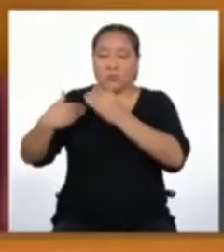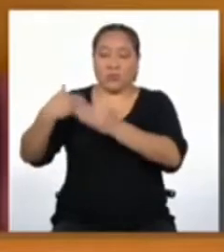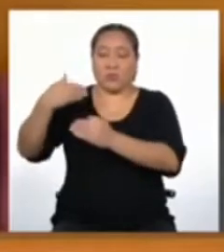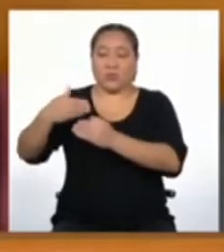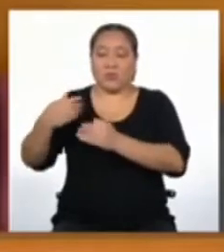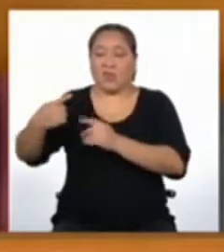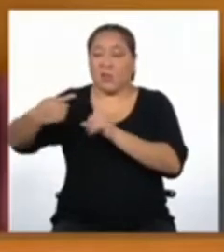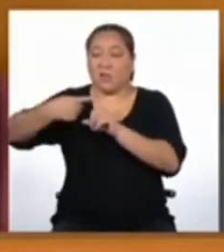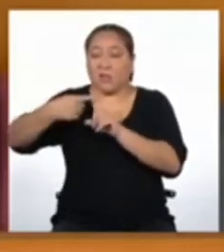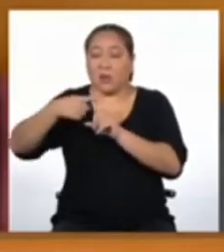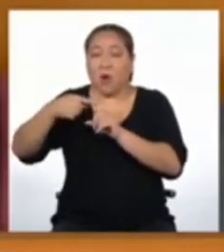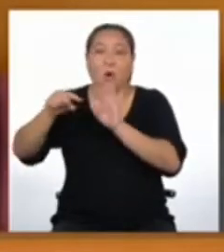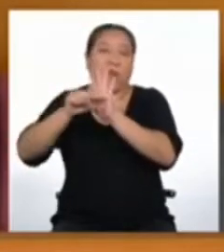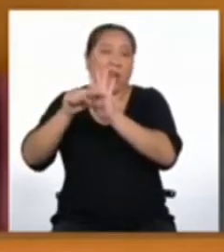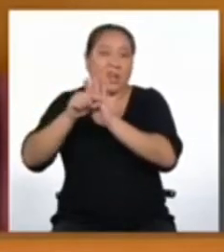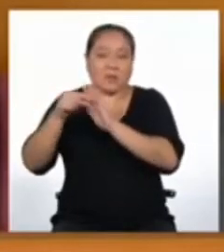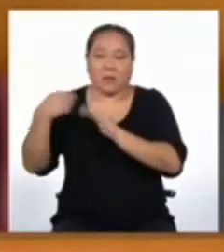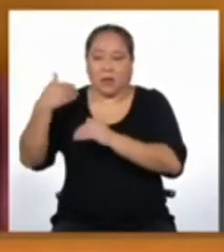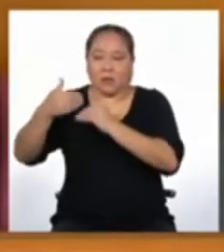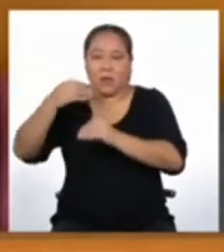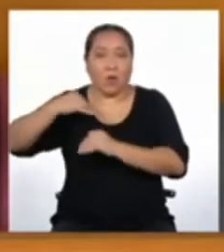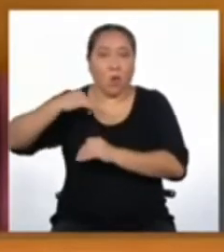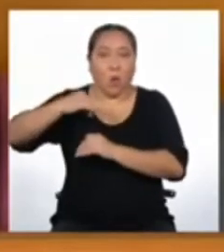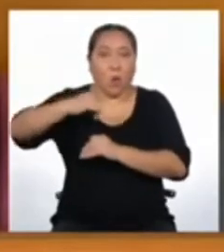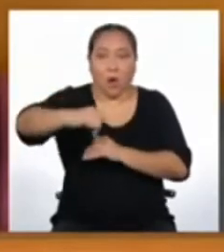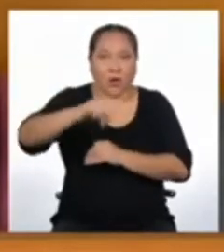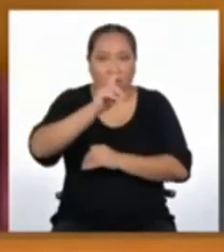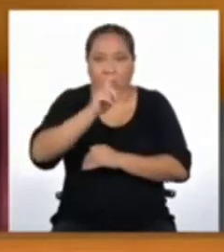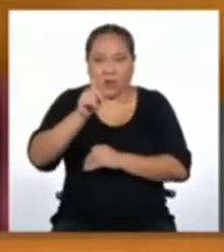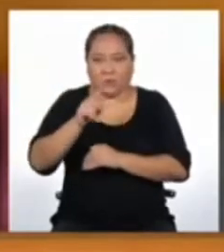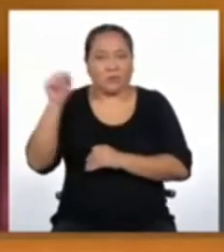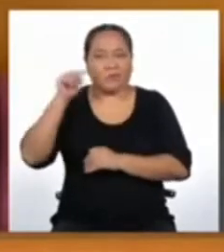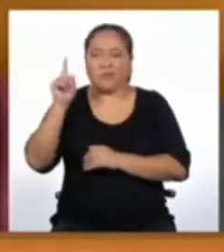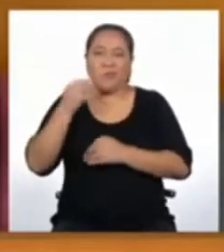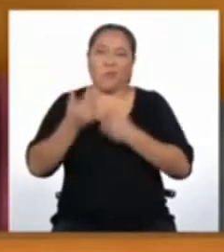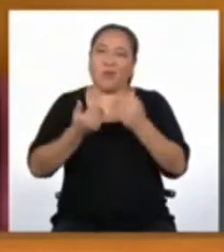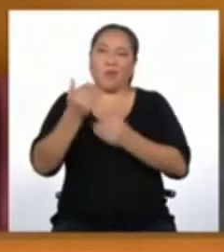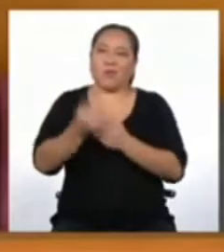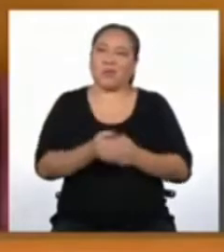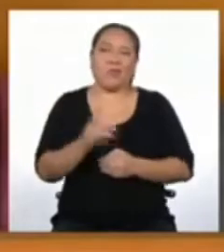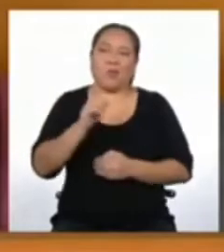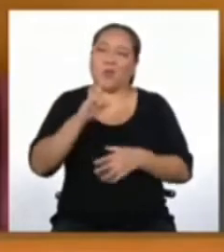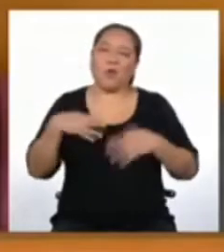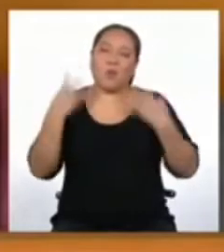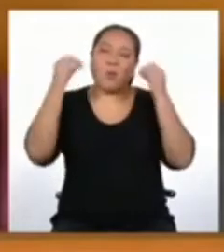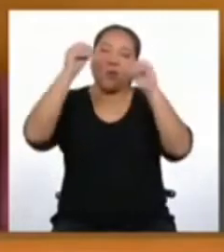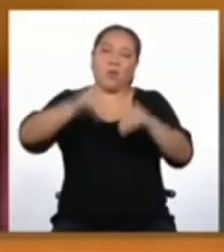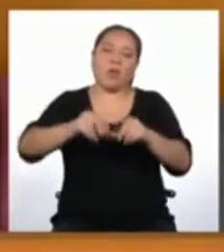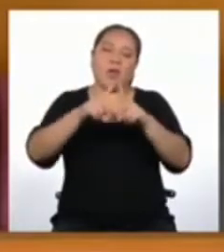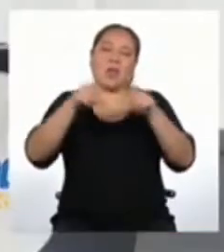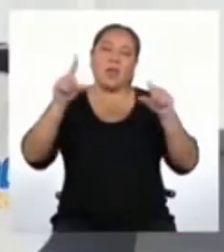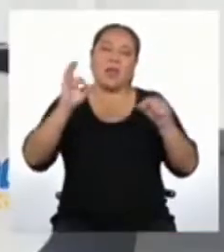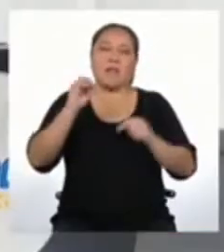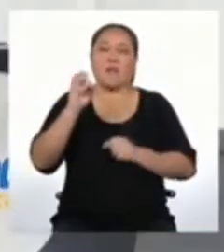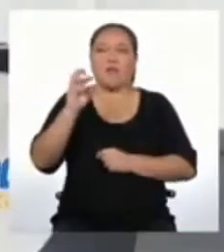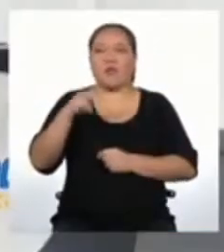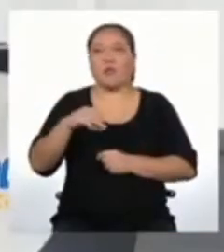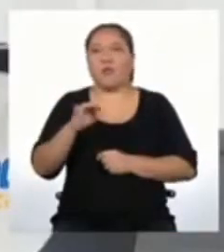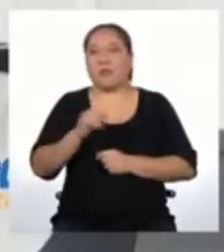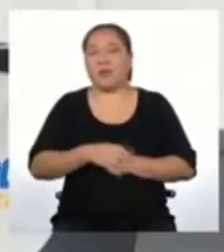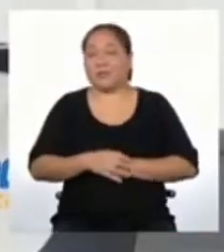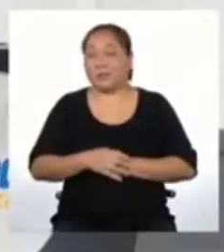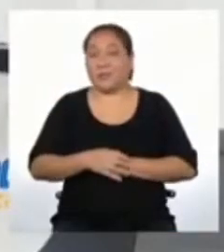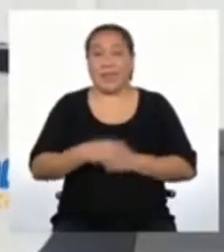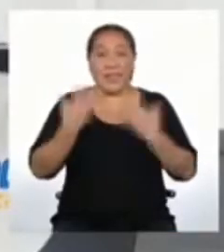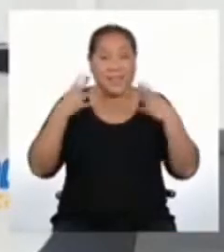no, no sería una progresión aritmética y tampoco podríamos aplicar las fórmulas que estamos aprendiendo. Ahora que